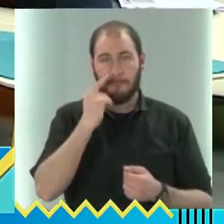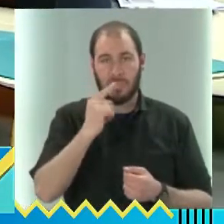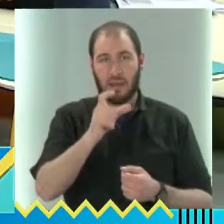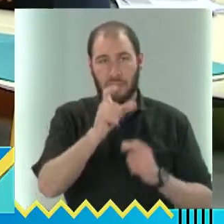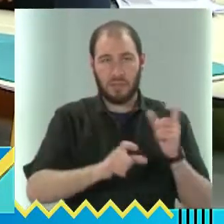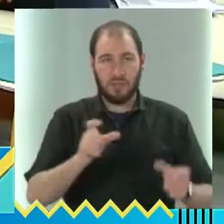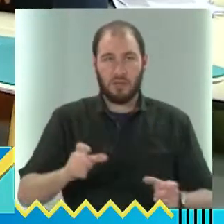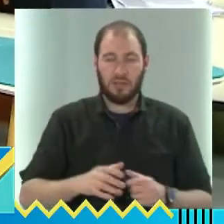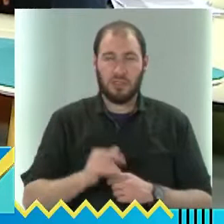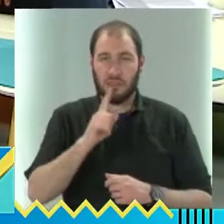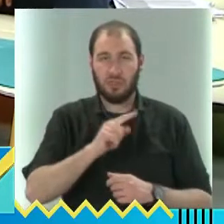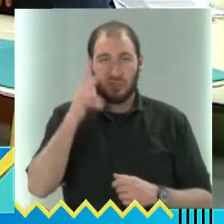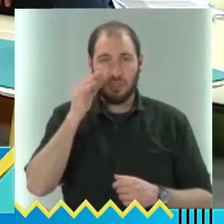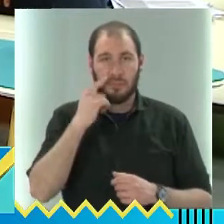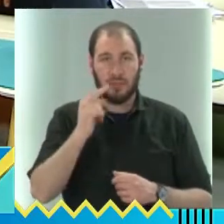personas